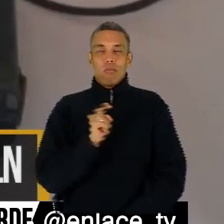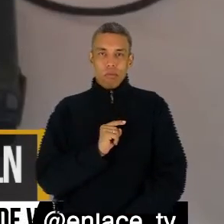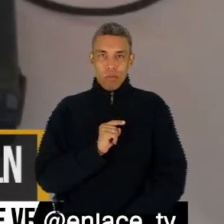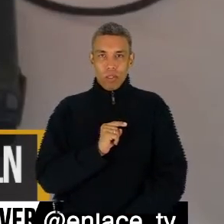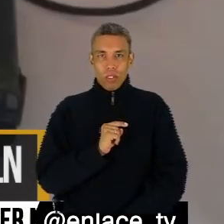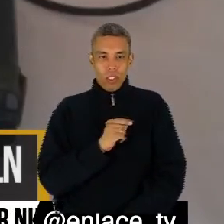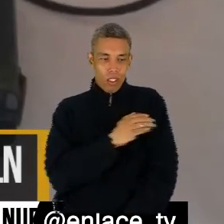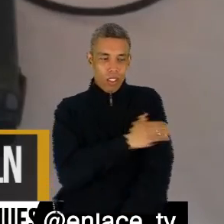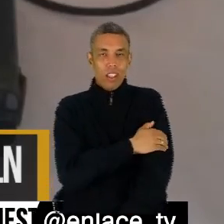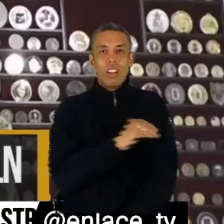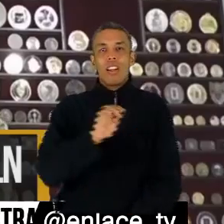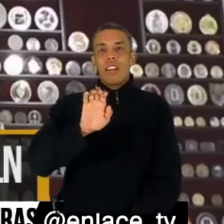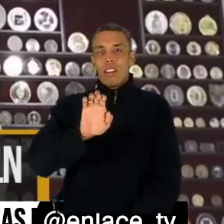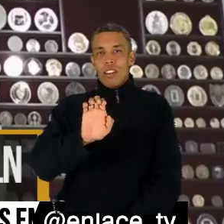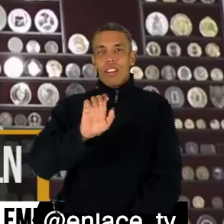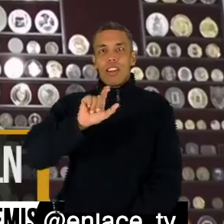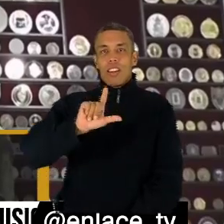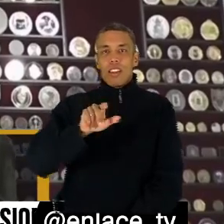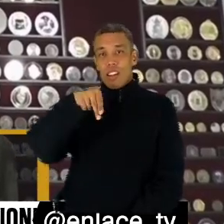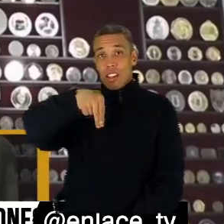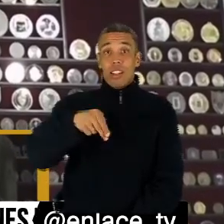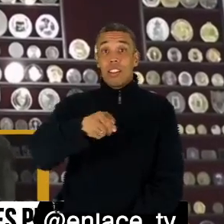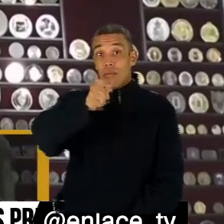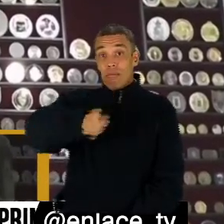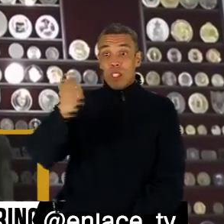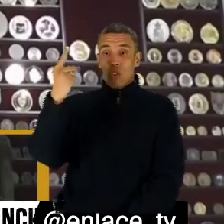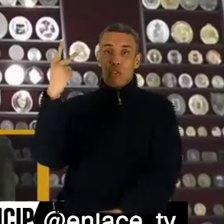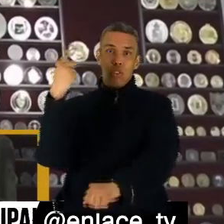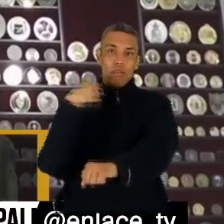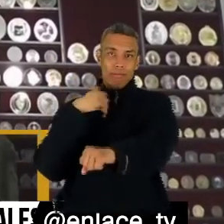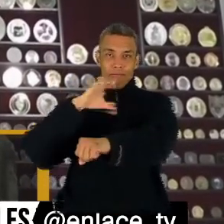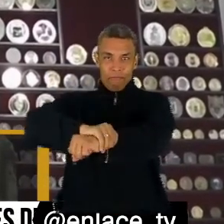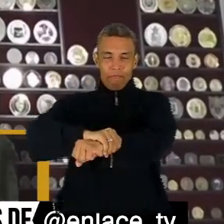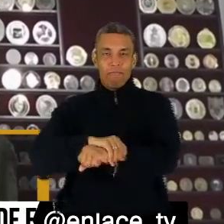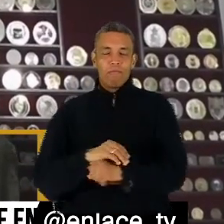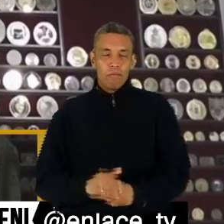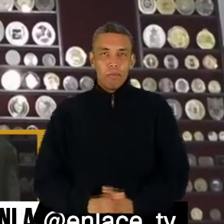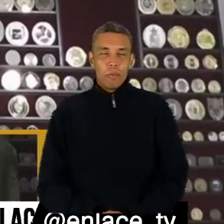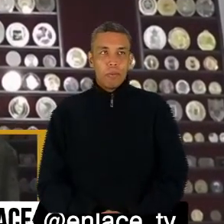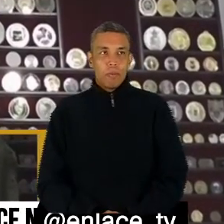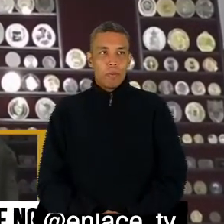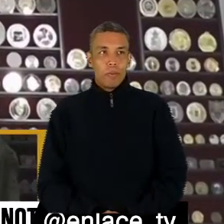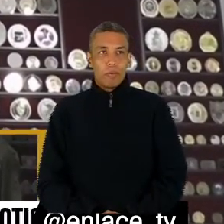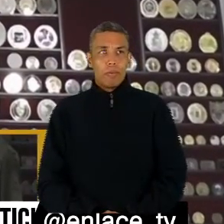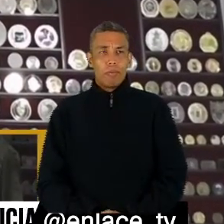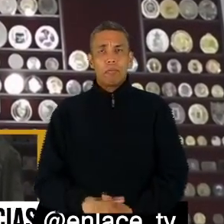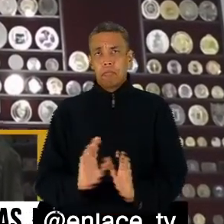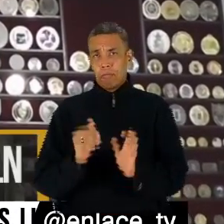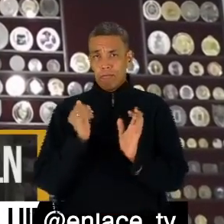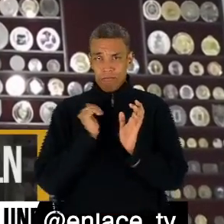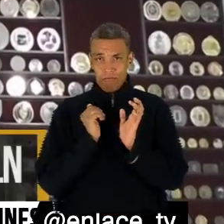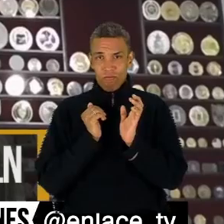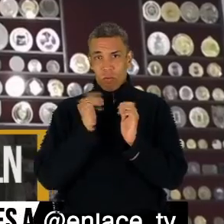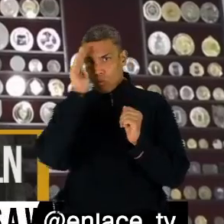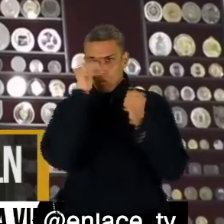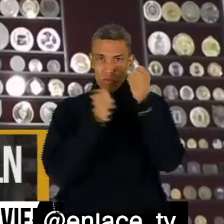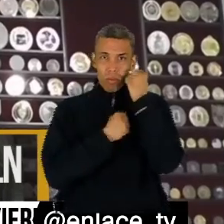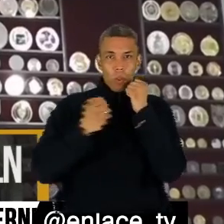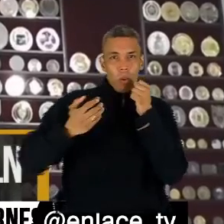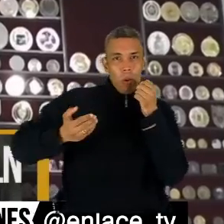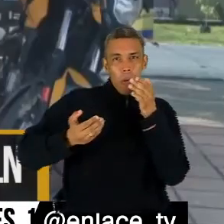del ELN. Allí tropas del Batallón de Artillería Antiaérea número 2 Nueva Granada llevaron a cabo las